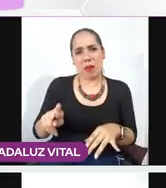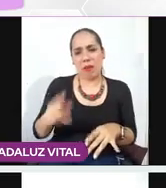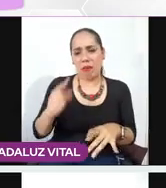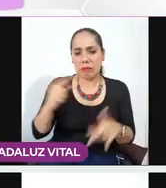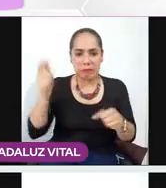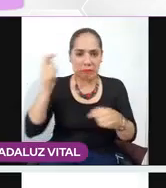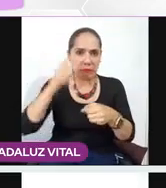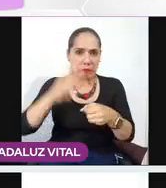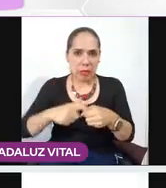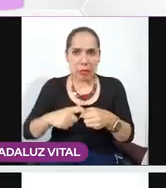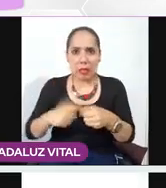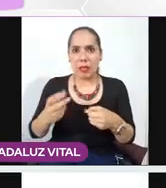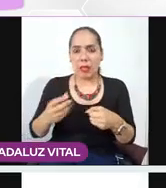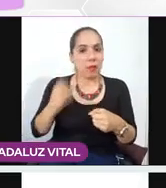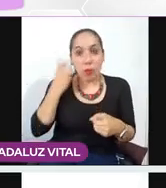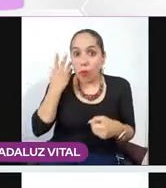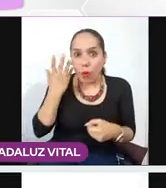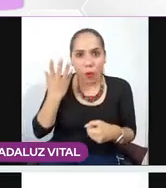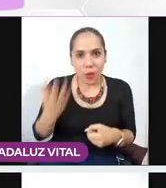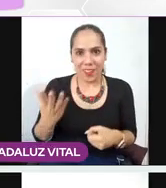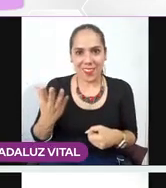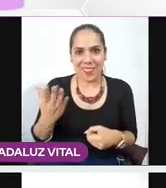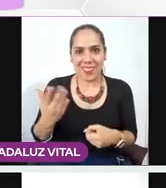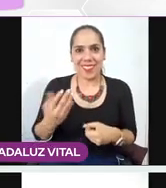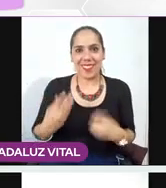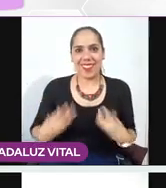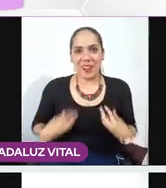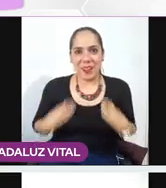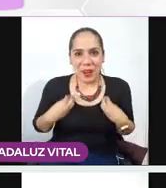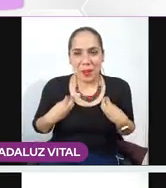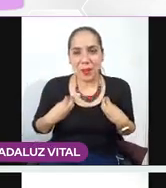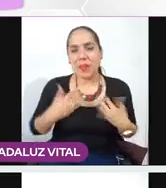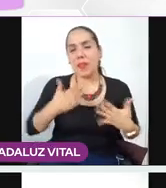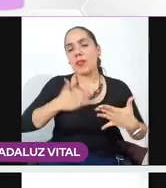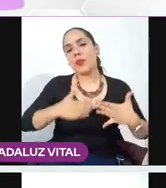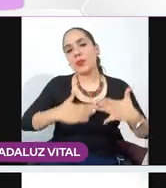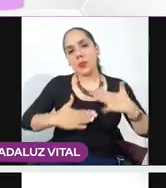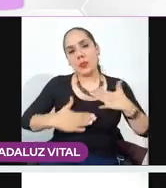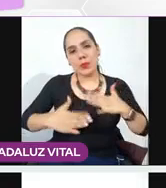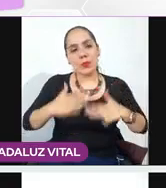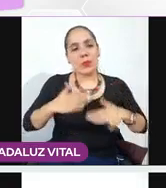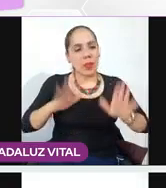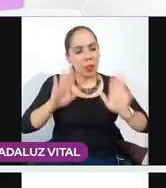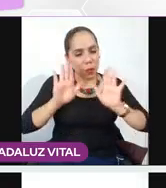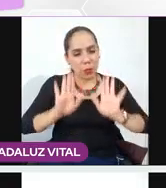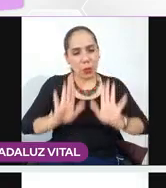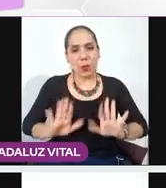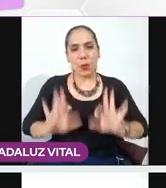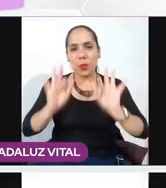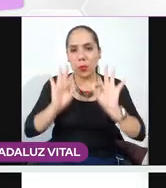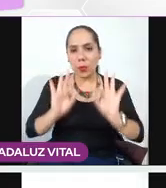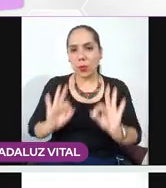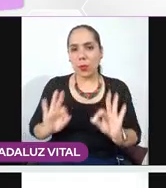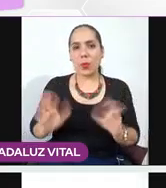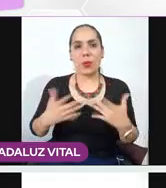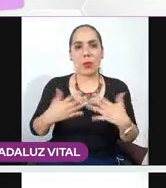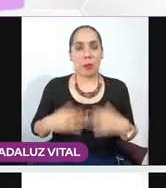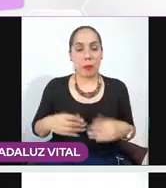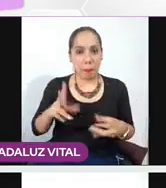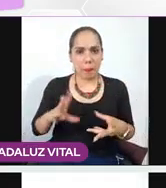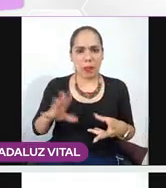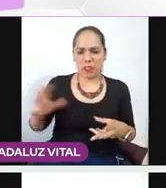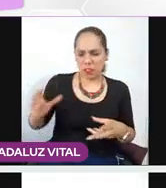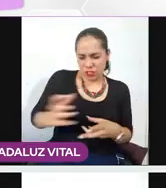tranquila, en paz, aún sin la figura. Un poquito con las figuras rescatadoras, fíjense que algo interesante que a veces